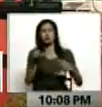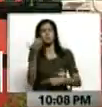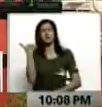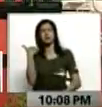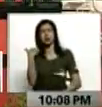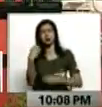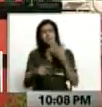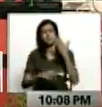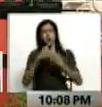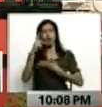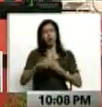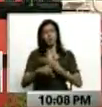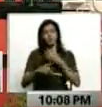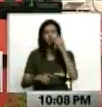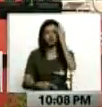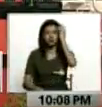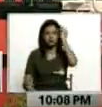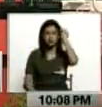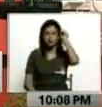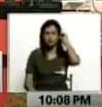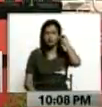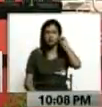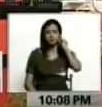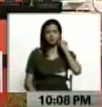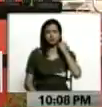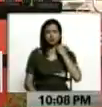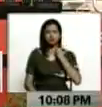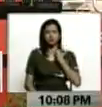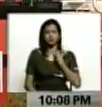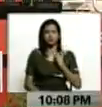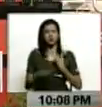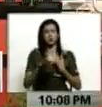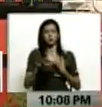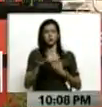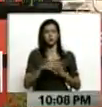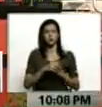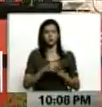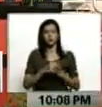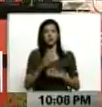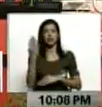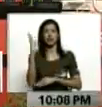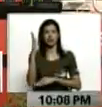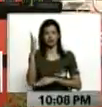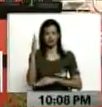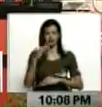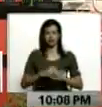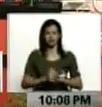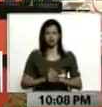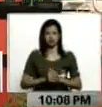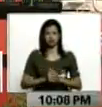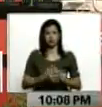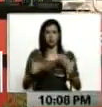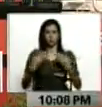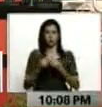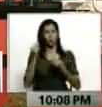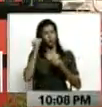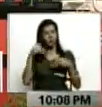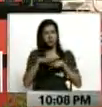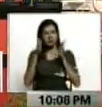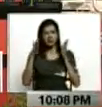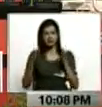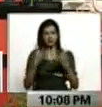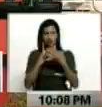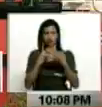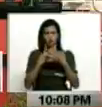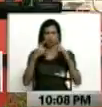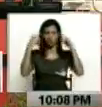chavista la semana pasada hicimos un programa en en Lara nos fuimos con